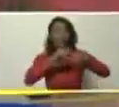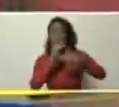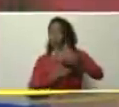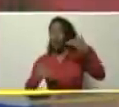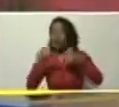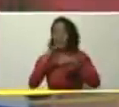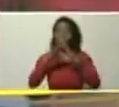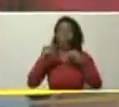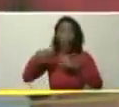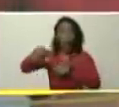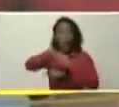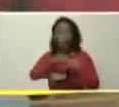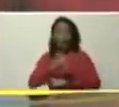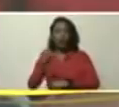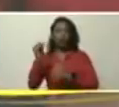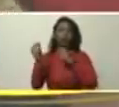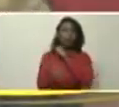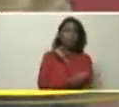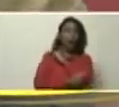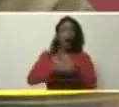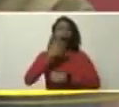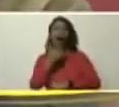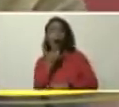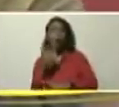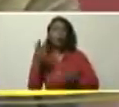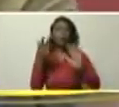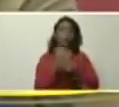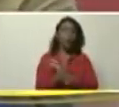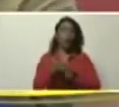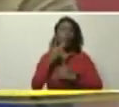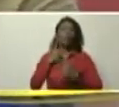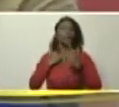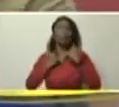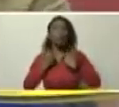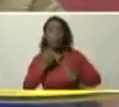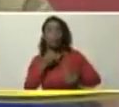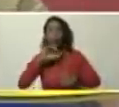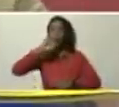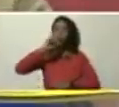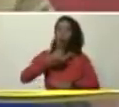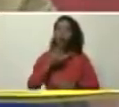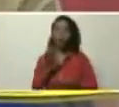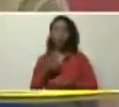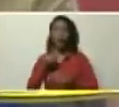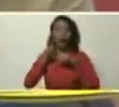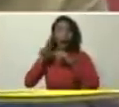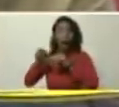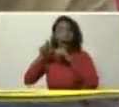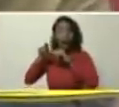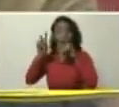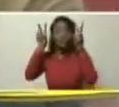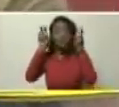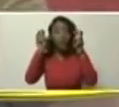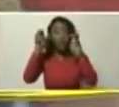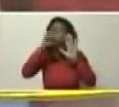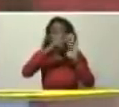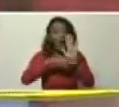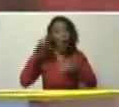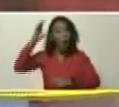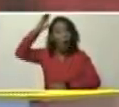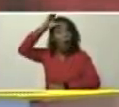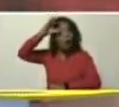de las mezquindades, elevarnos por encima de las ambiciones y allí, en ese nuevo nivel de